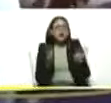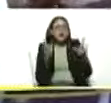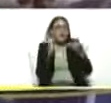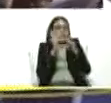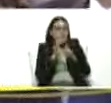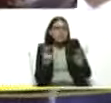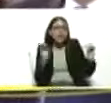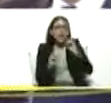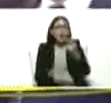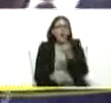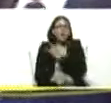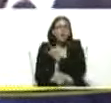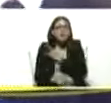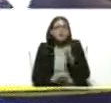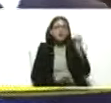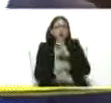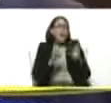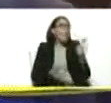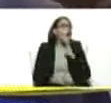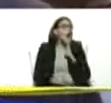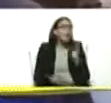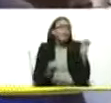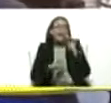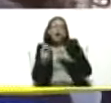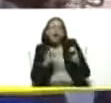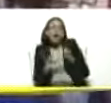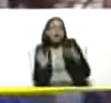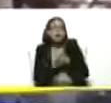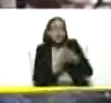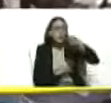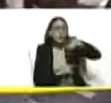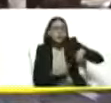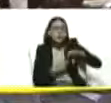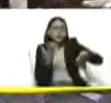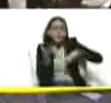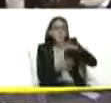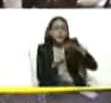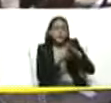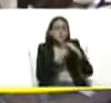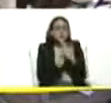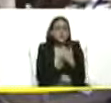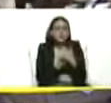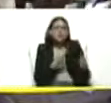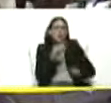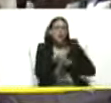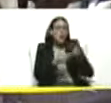los servicios fundamentales para el pueblo, con las misiones sociales.